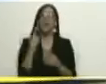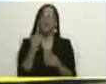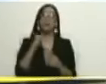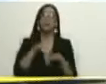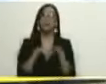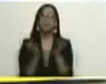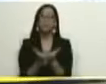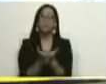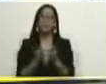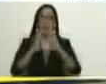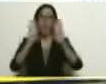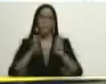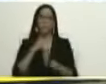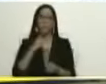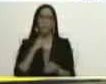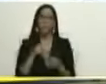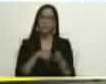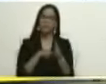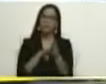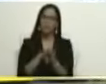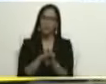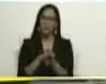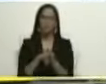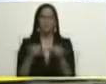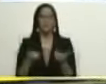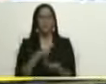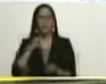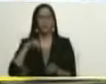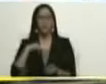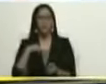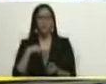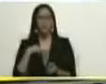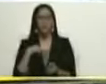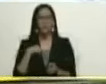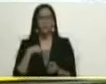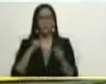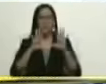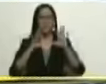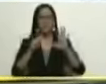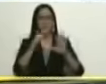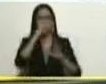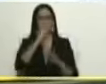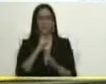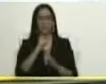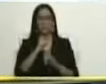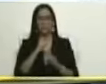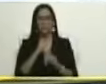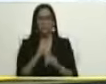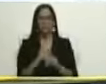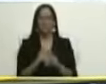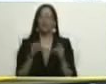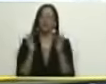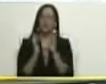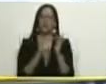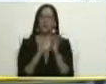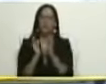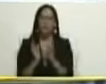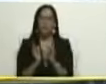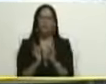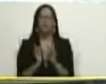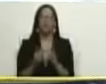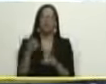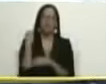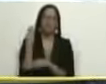pleno desarrollo. Ya nosotros en estos 16 años, con estas 11 cumbres, con el